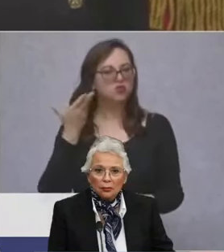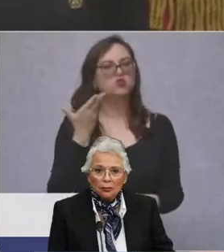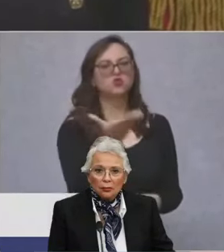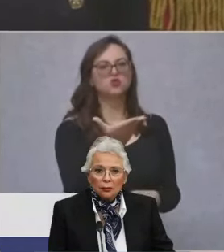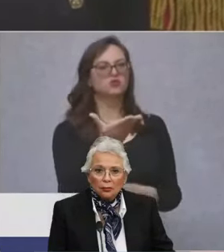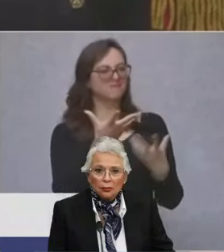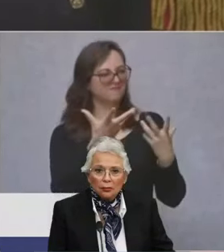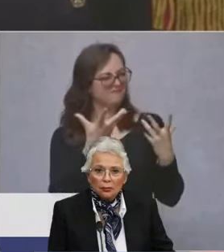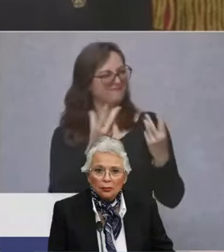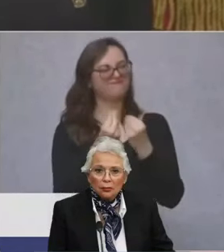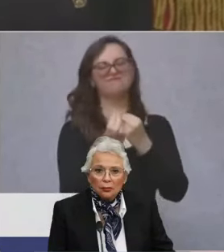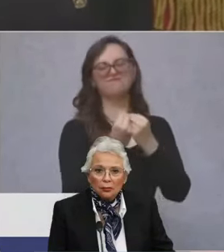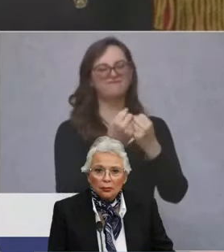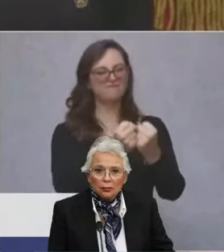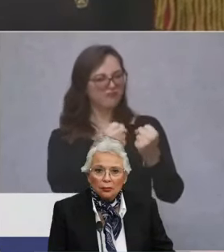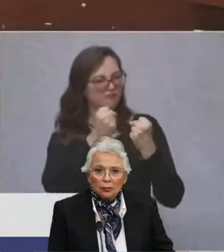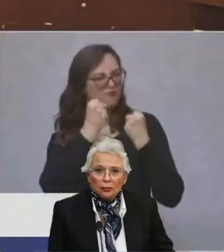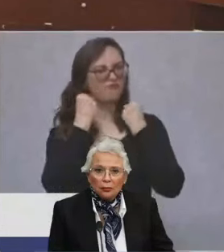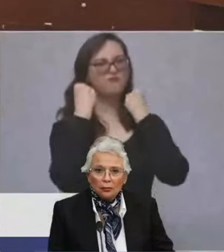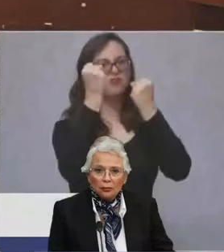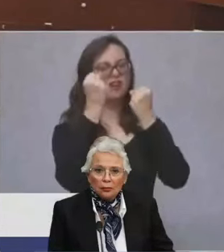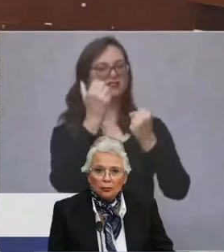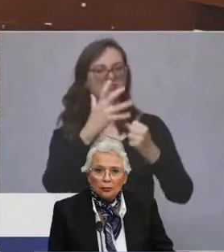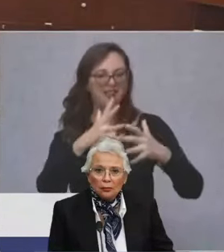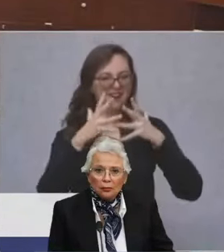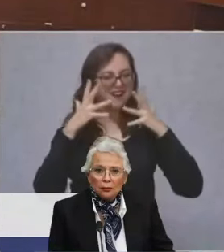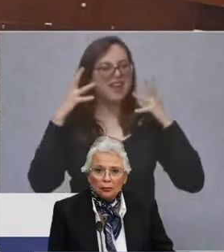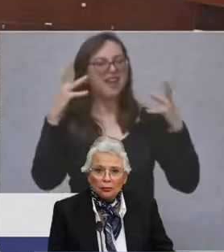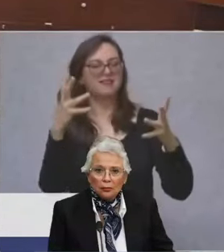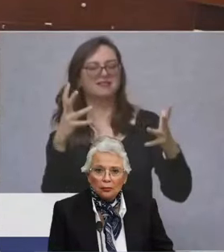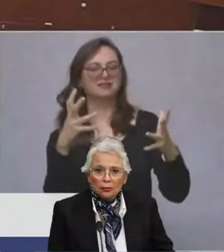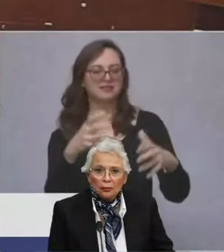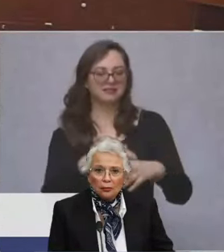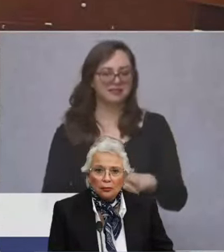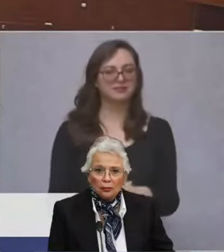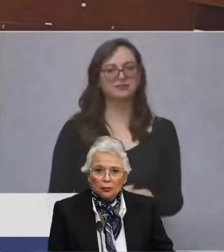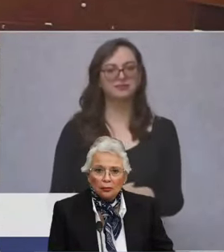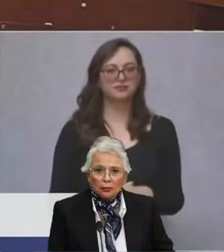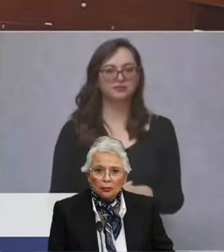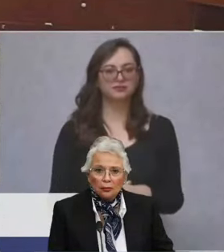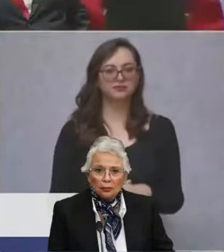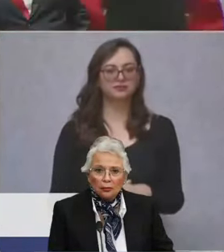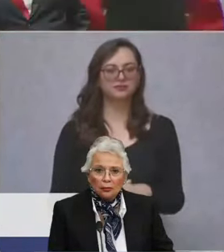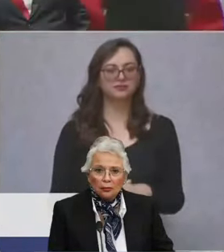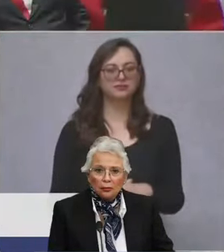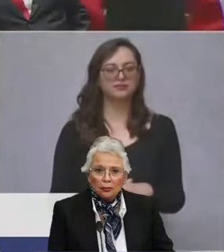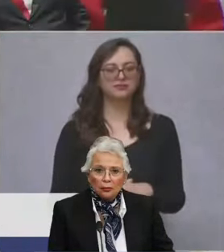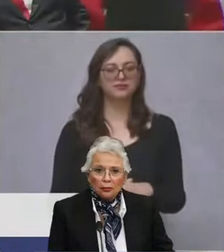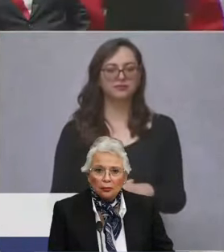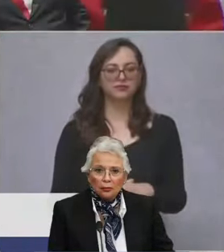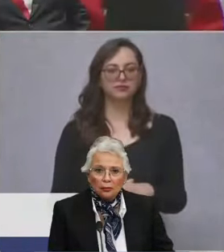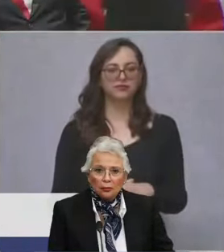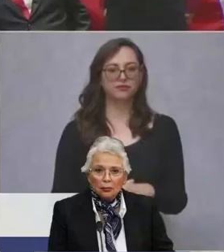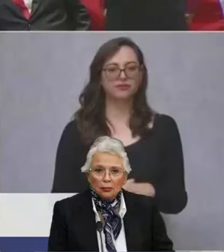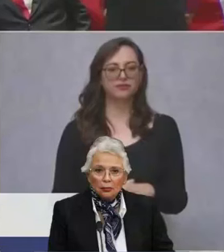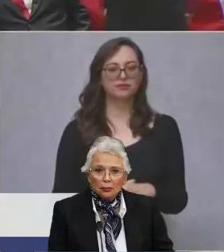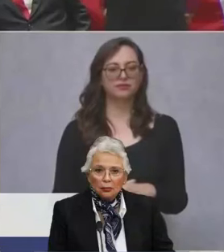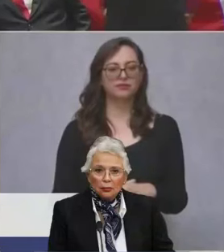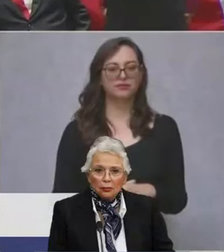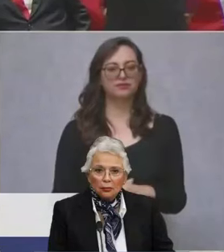requiere en materia de salud, ¿no? Sí, sí. Entonces, todo esto y otros temas que también tengo que quiero